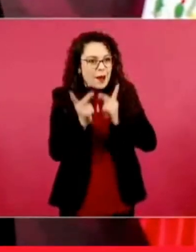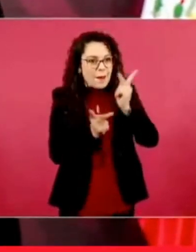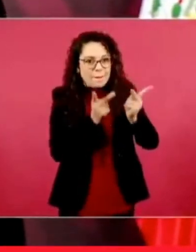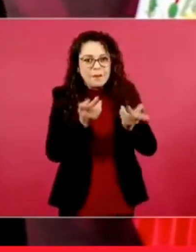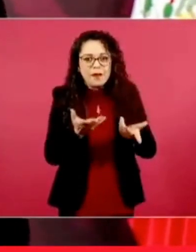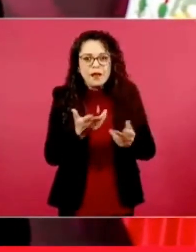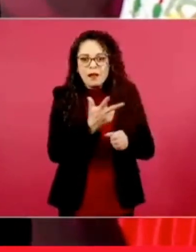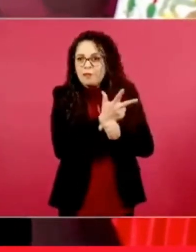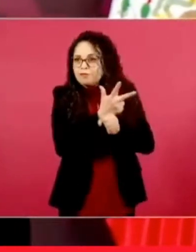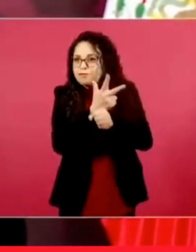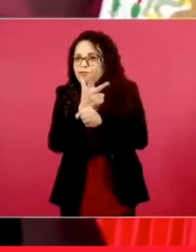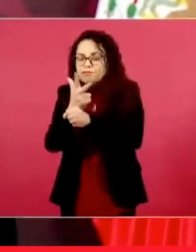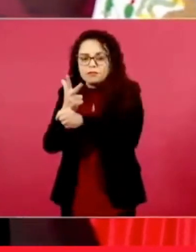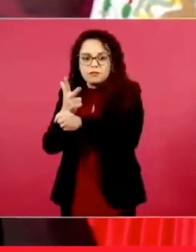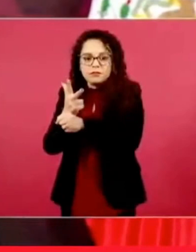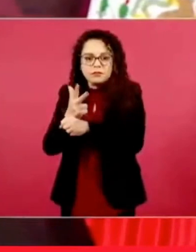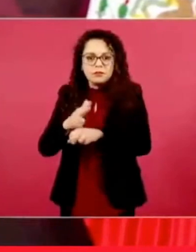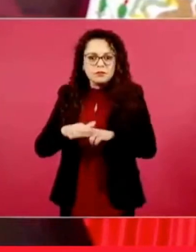Y nuestra preocupación,